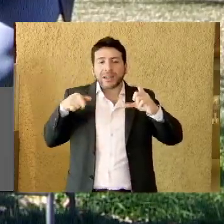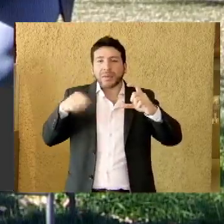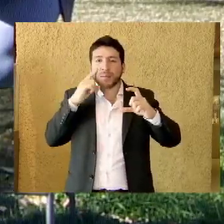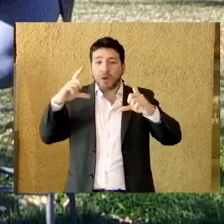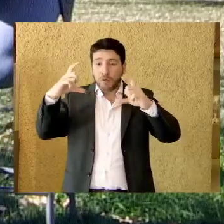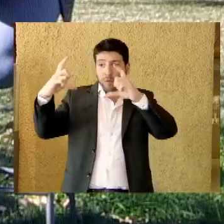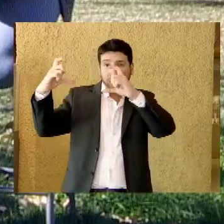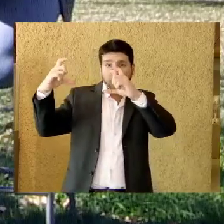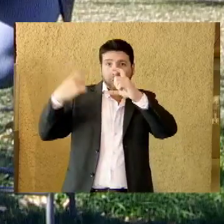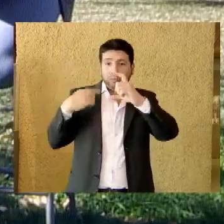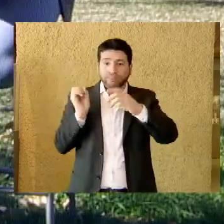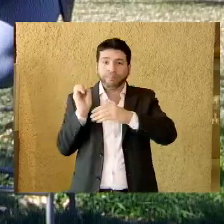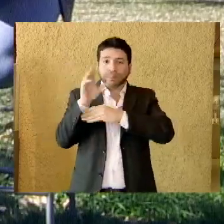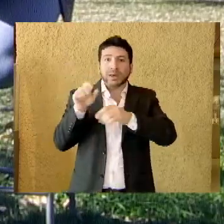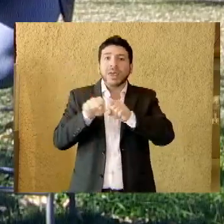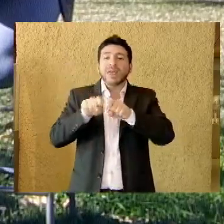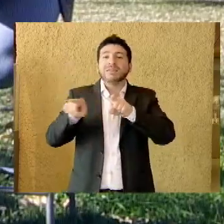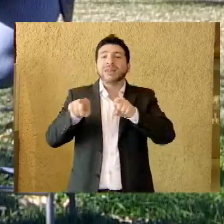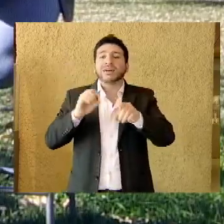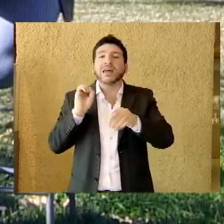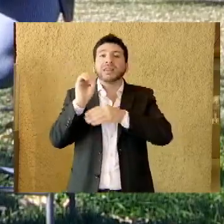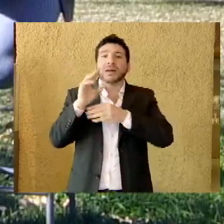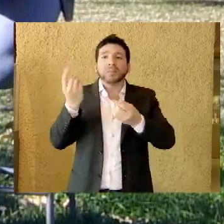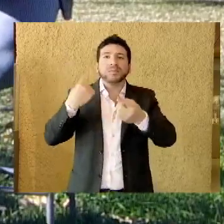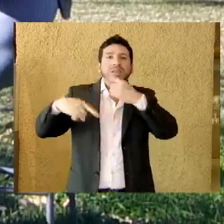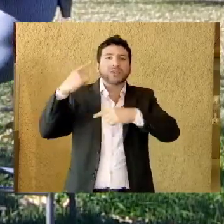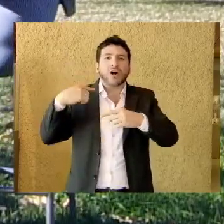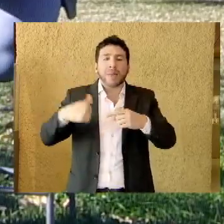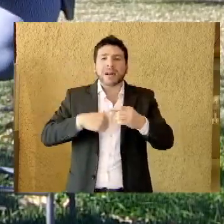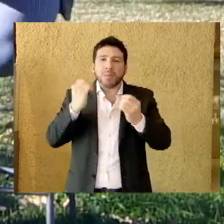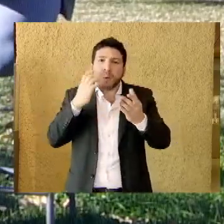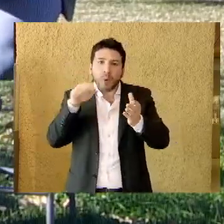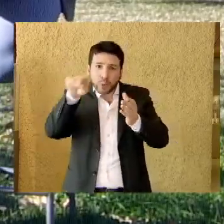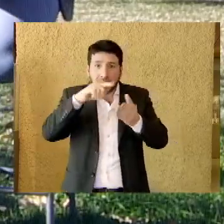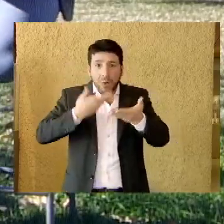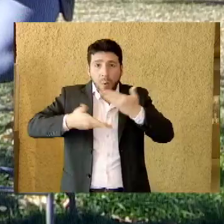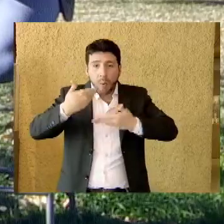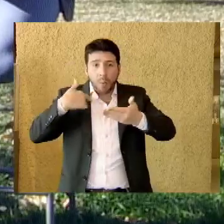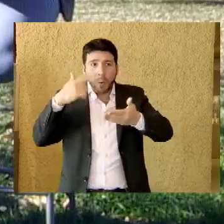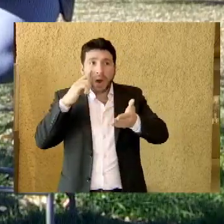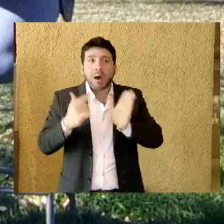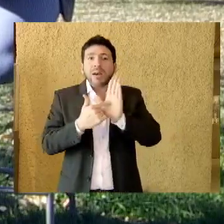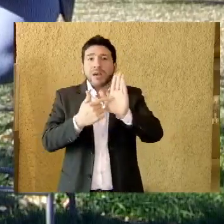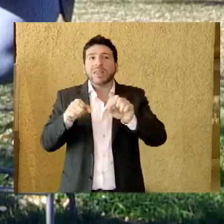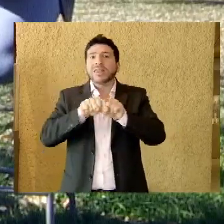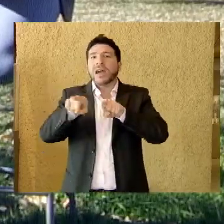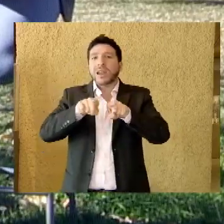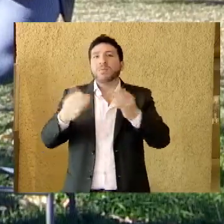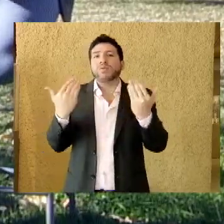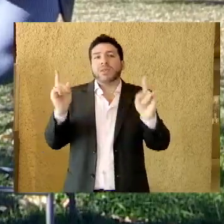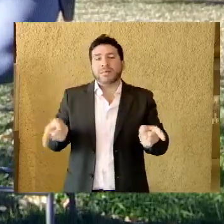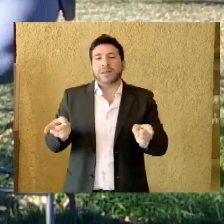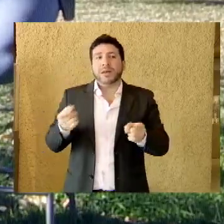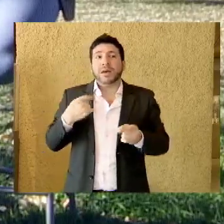fotos que de alguna manera representan este momento tan histórico, ¿no, Exe? Realmente una iniciativa que me encantó y que sí, mucha gente lo fue compartiendo,